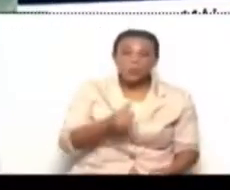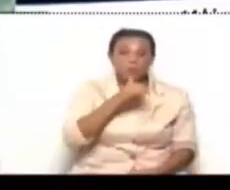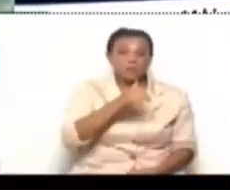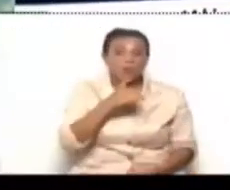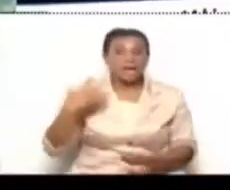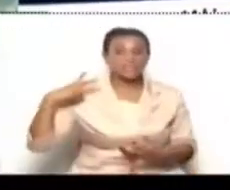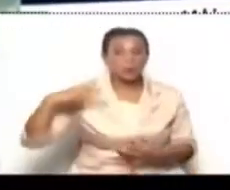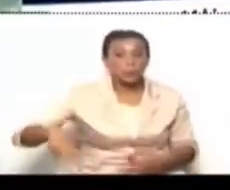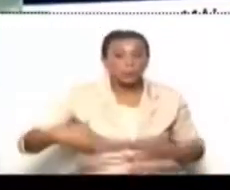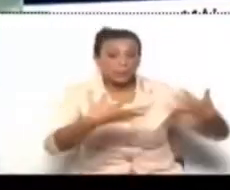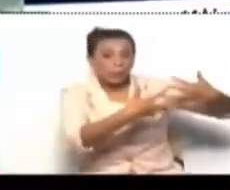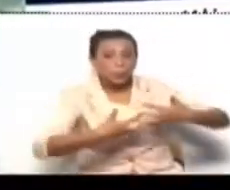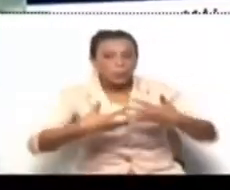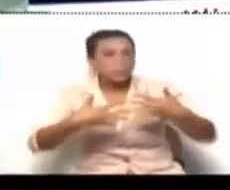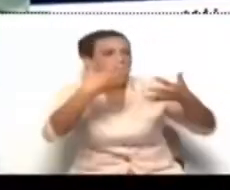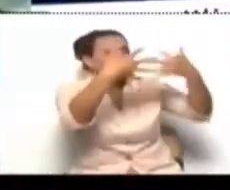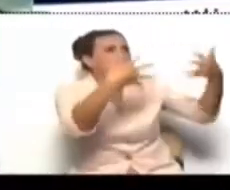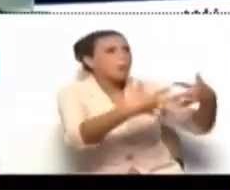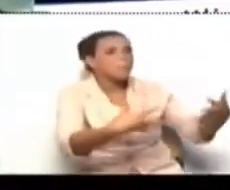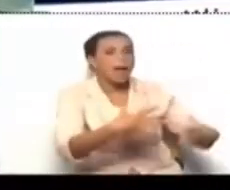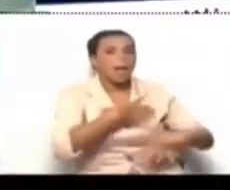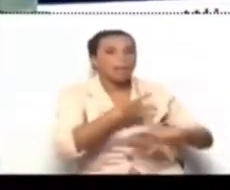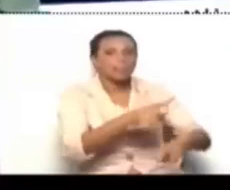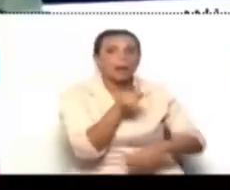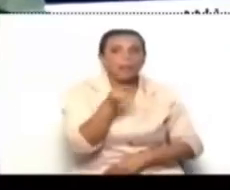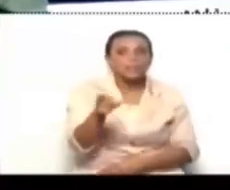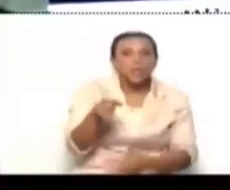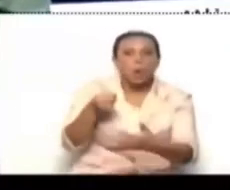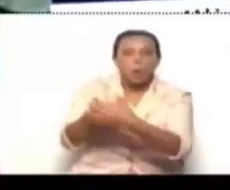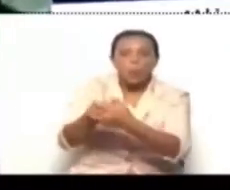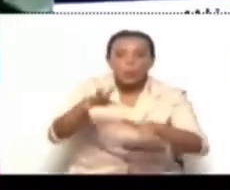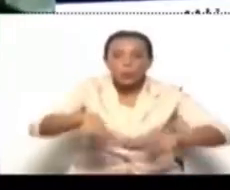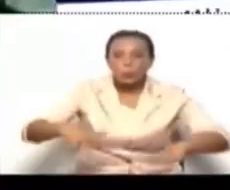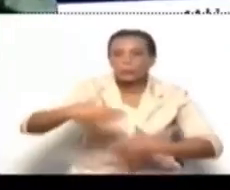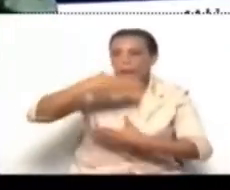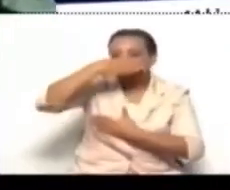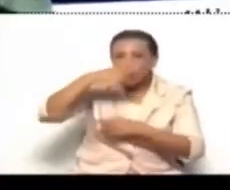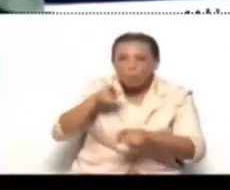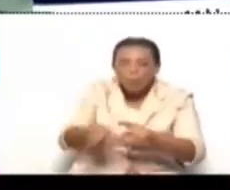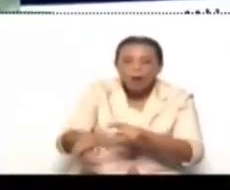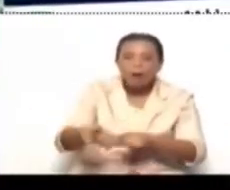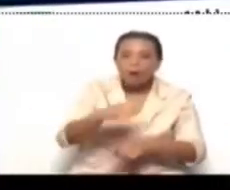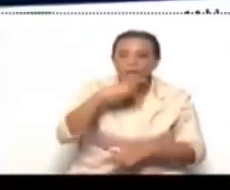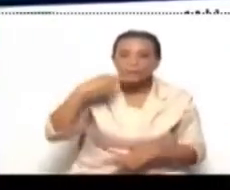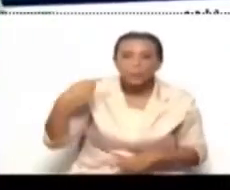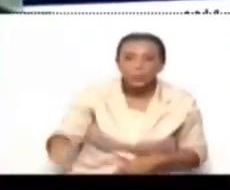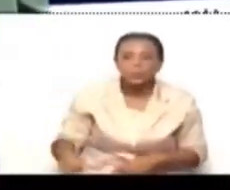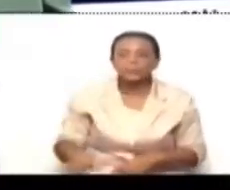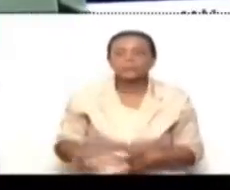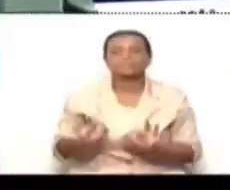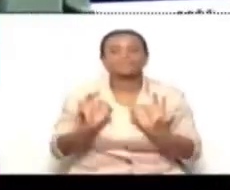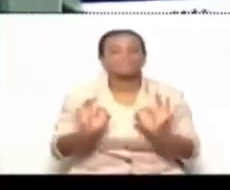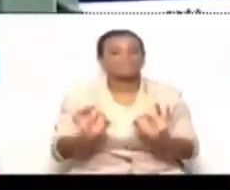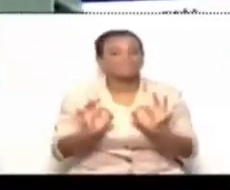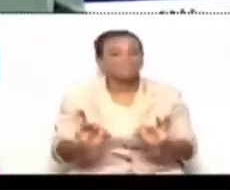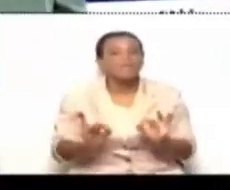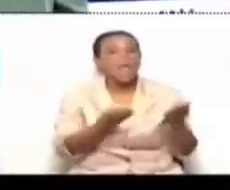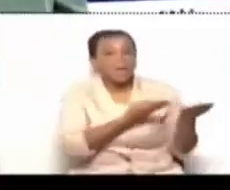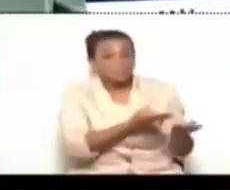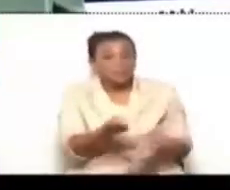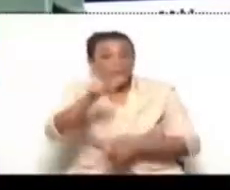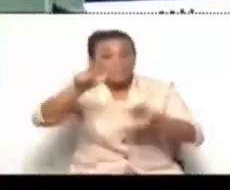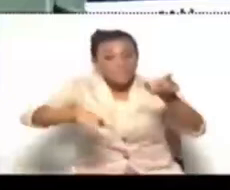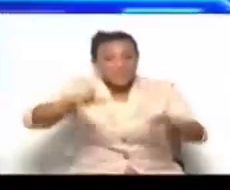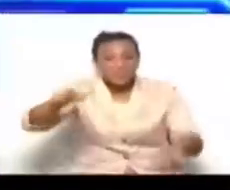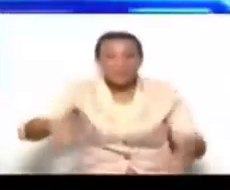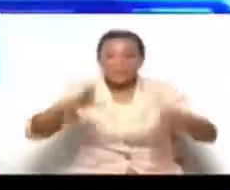informaban desde Estados Unidos la intención del golpe terrorista que habían dado. Aquí tenemos de manera especial invitado